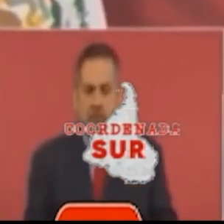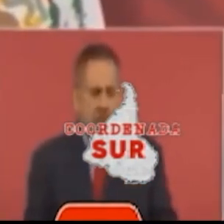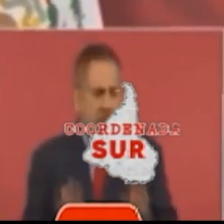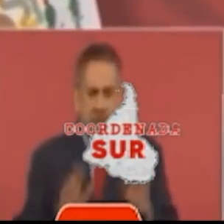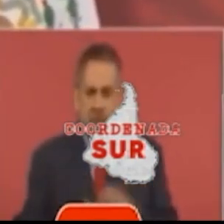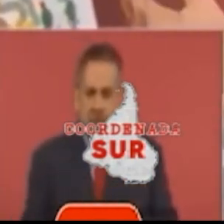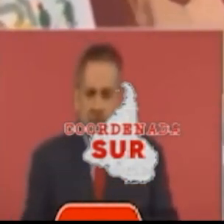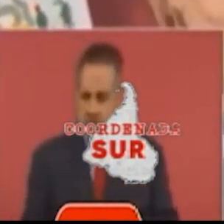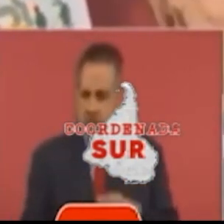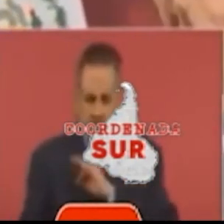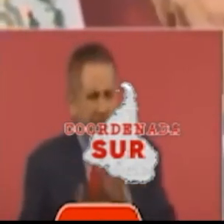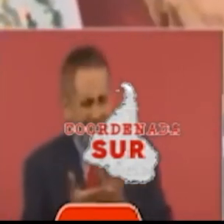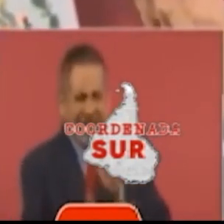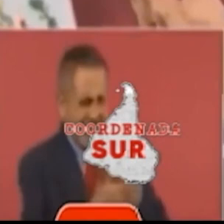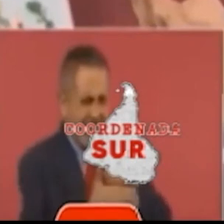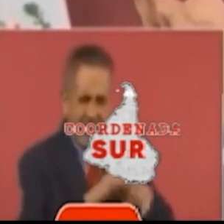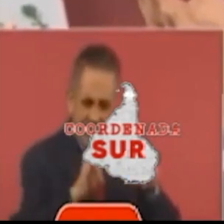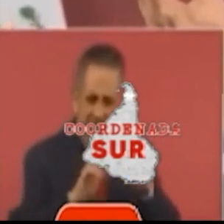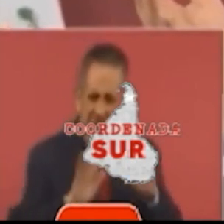Independientemente de que pueda ir